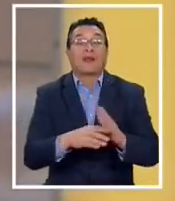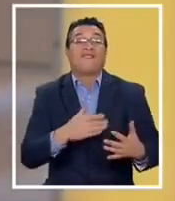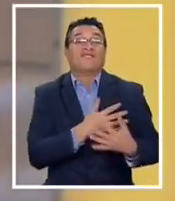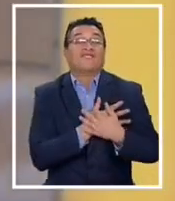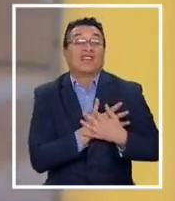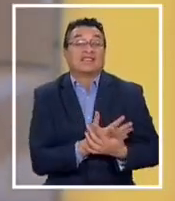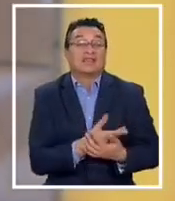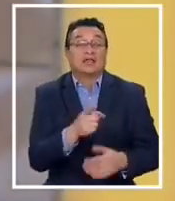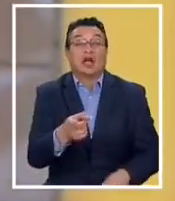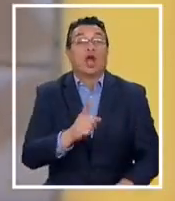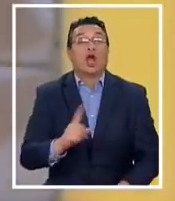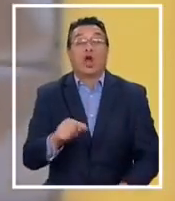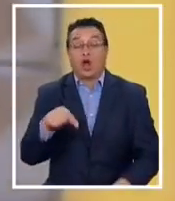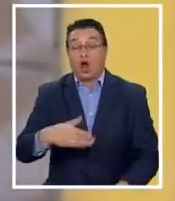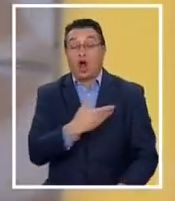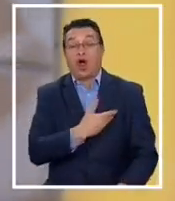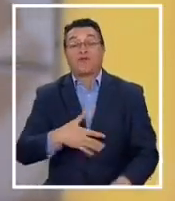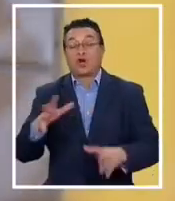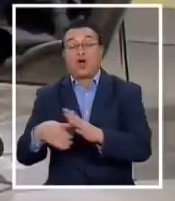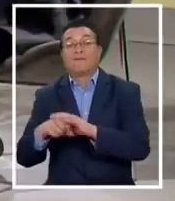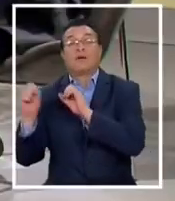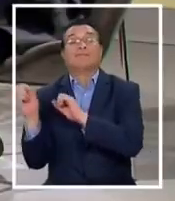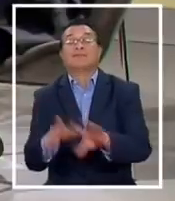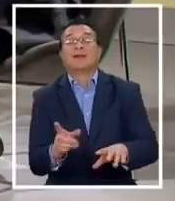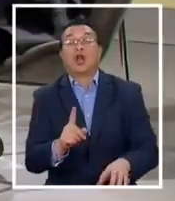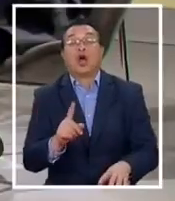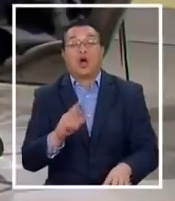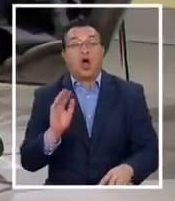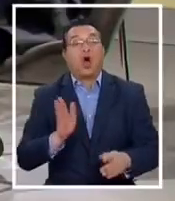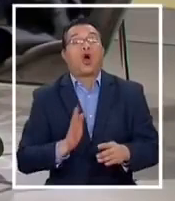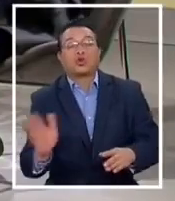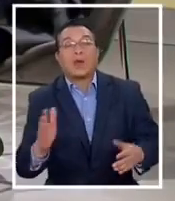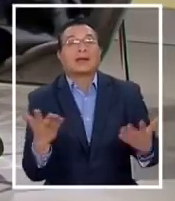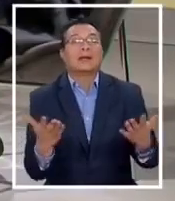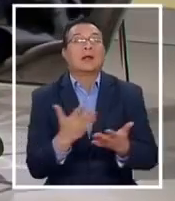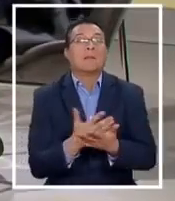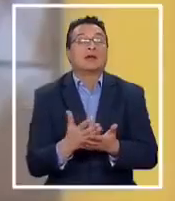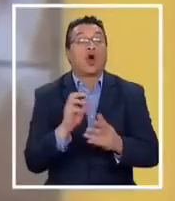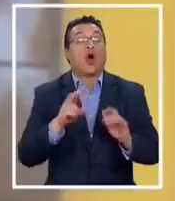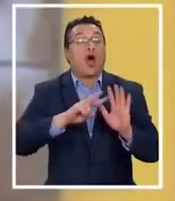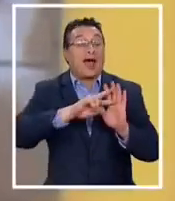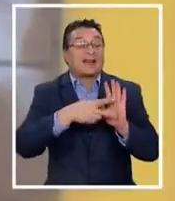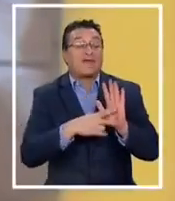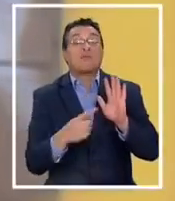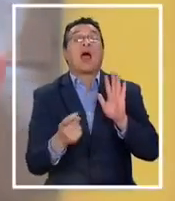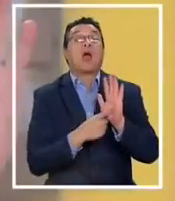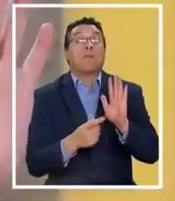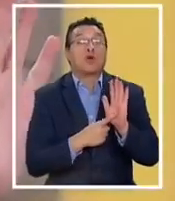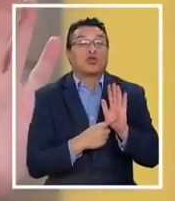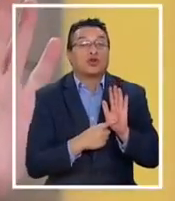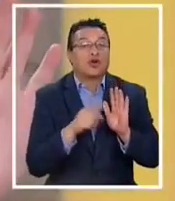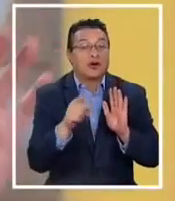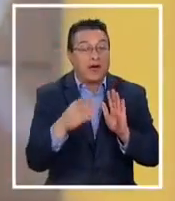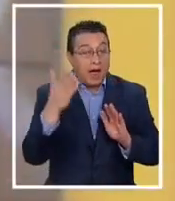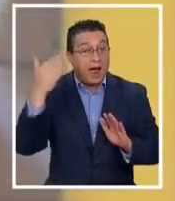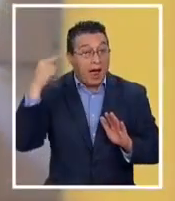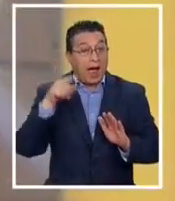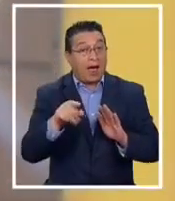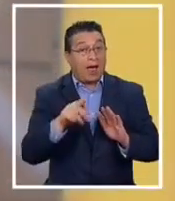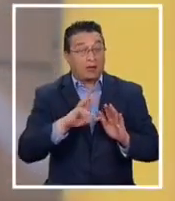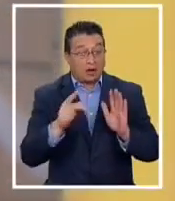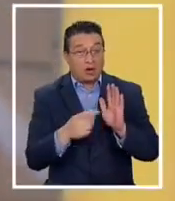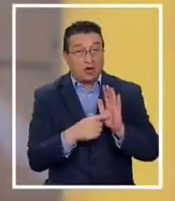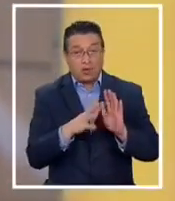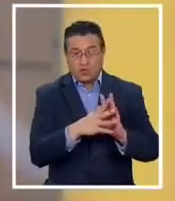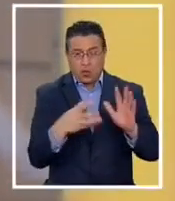este gobierno no lo hubiera tirado a la basura sino que lo era dado continuidad o que si la reforma tributaria que en ese entonces parecía